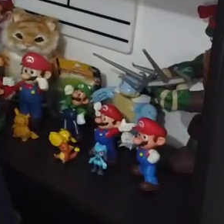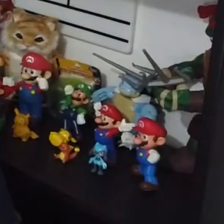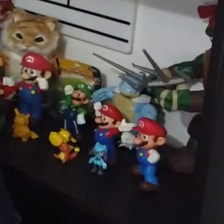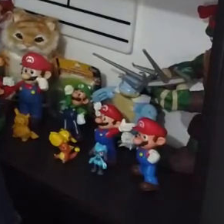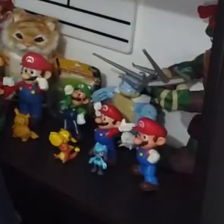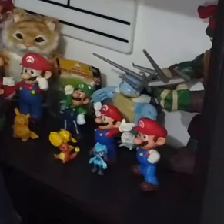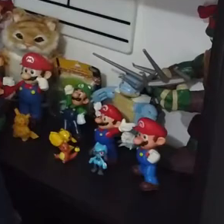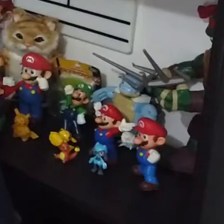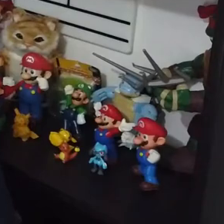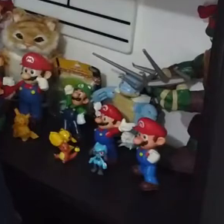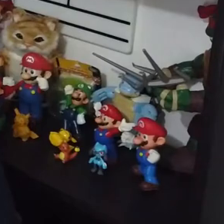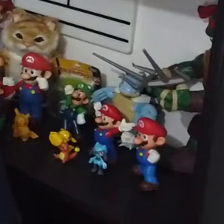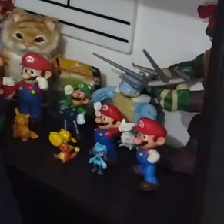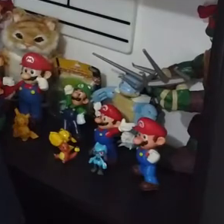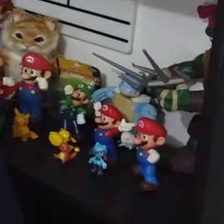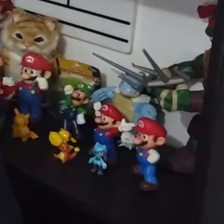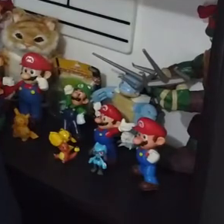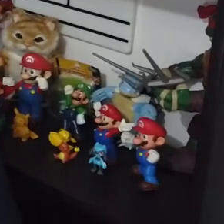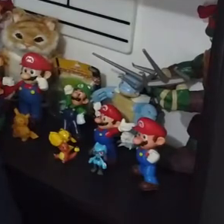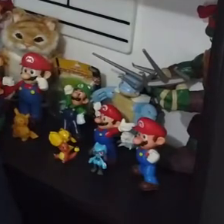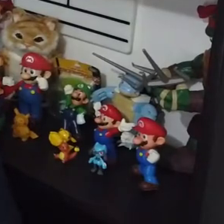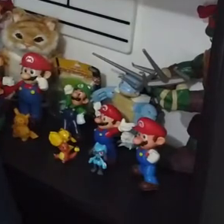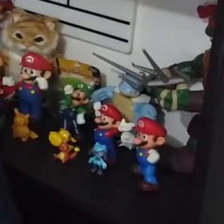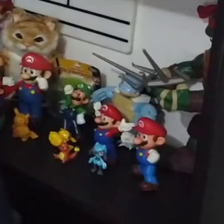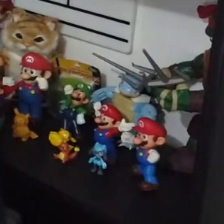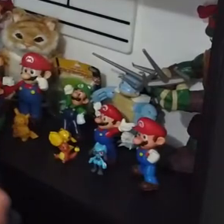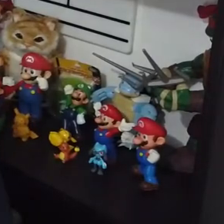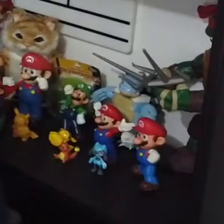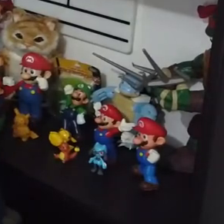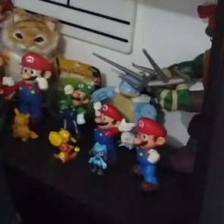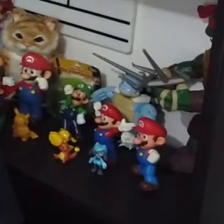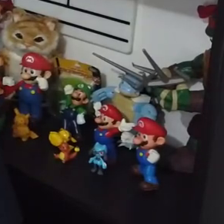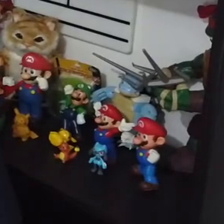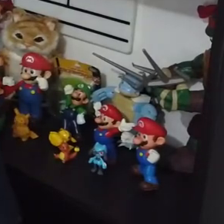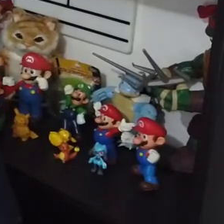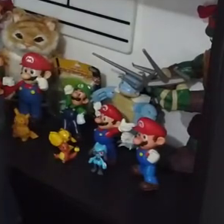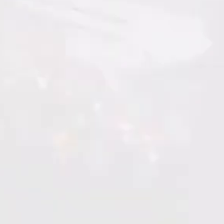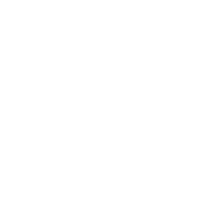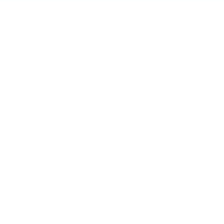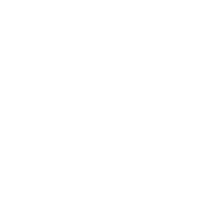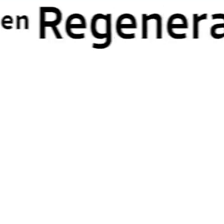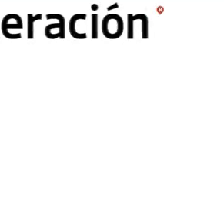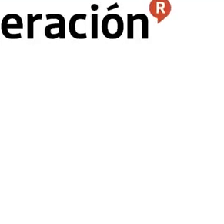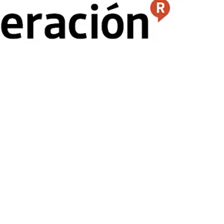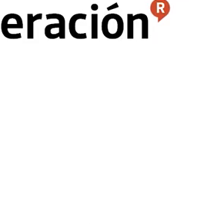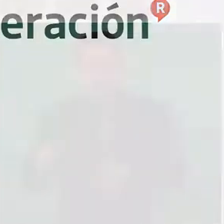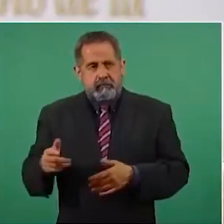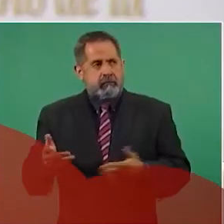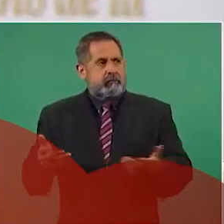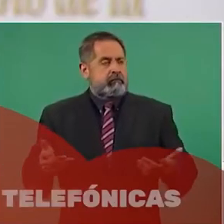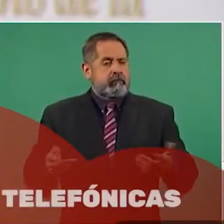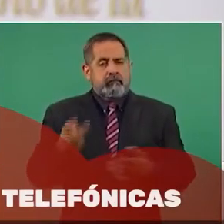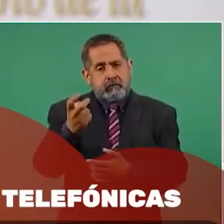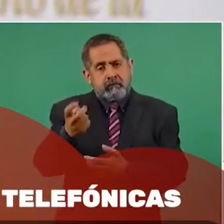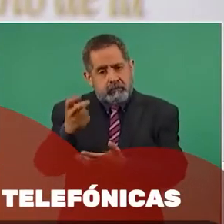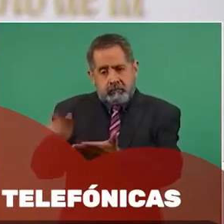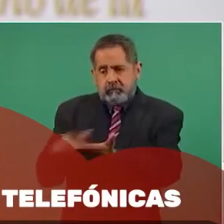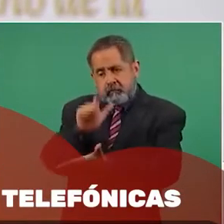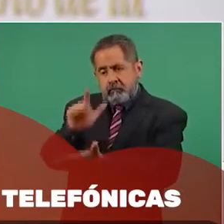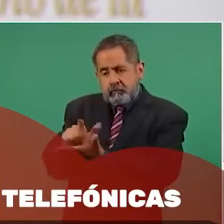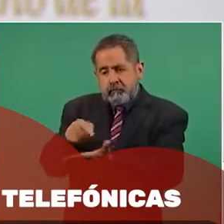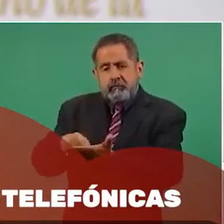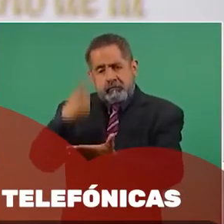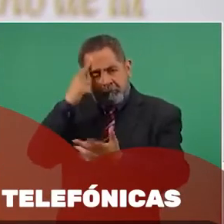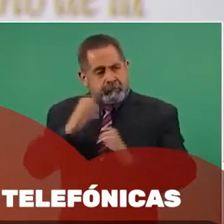señaló a Telmex como el principal líder de esta oposición, así que vamos a ver qué fue lo que comentó. Campaña de Telefónicas contra el registro